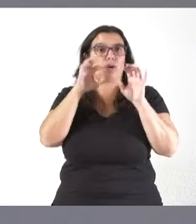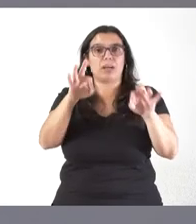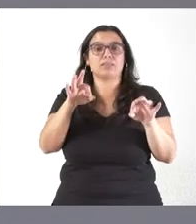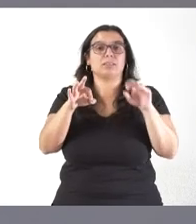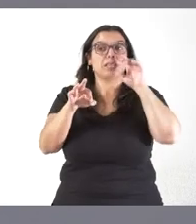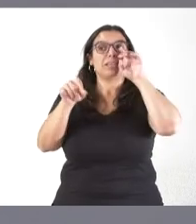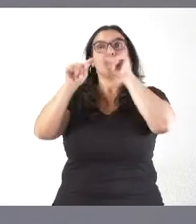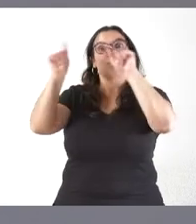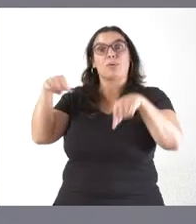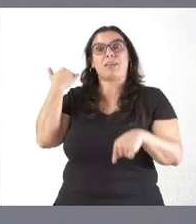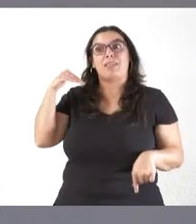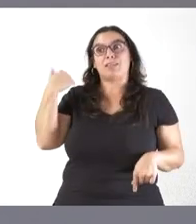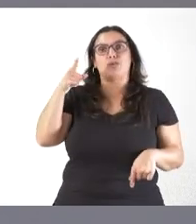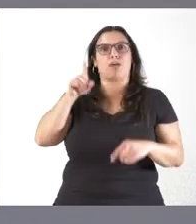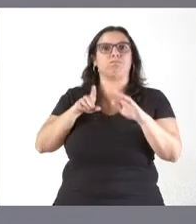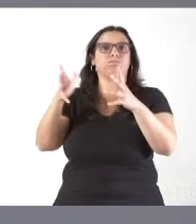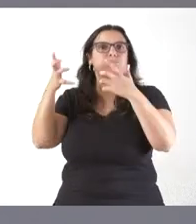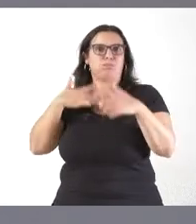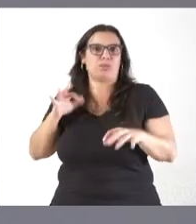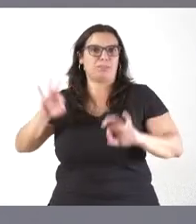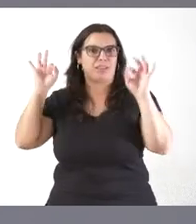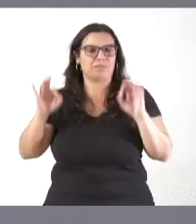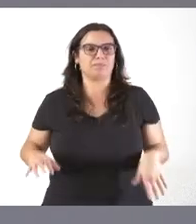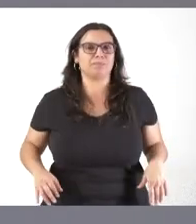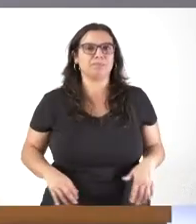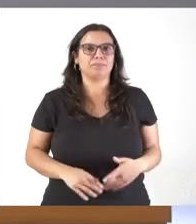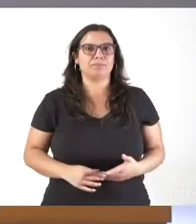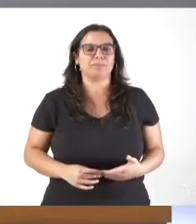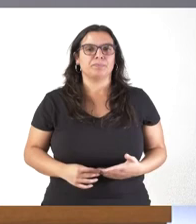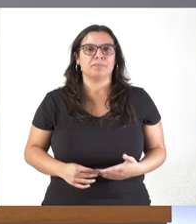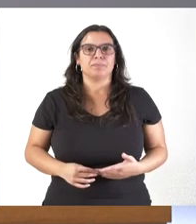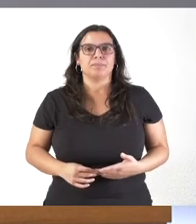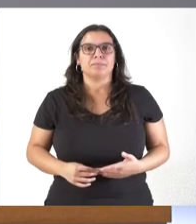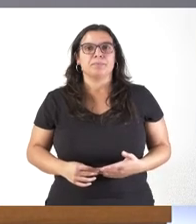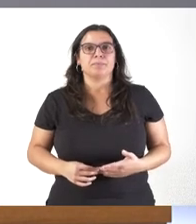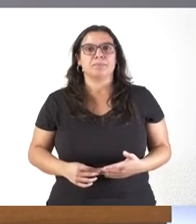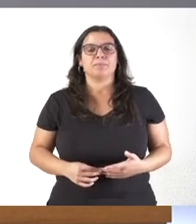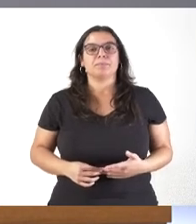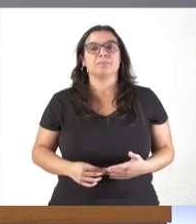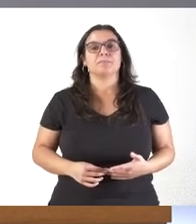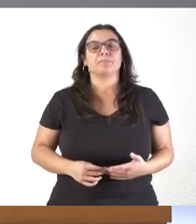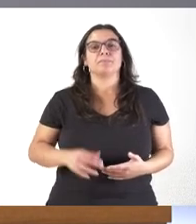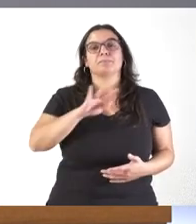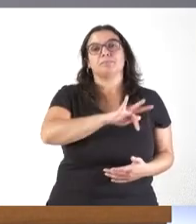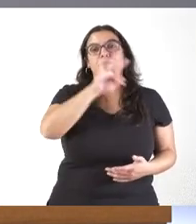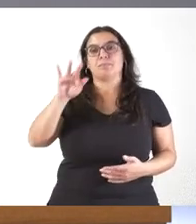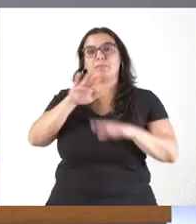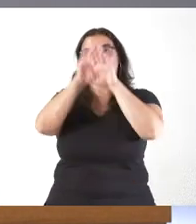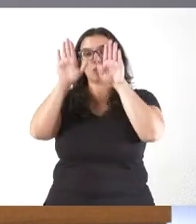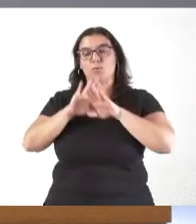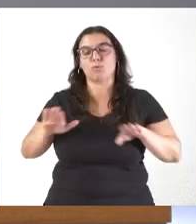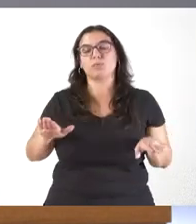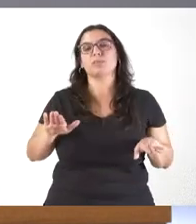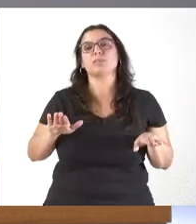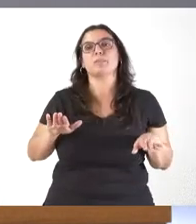los cuales la provincia de Soria se va a beneficiar muy especialmente vamos a completar este turno en Zamora allí